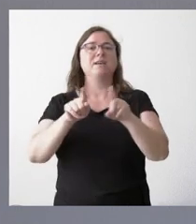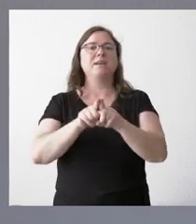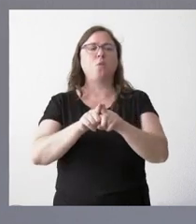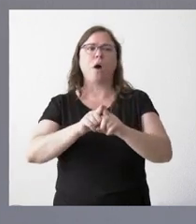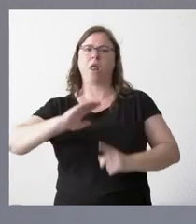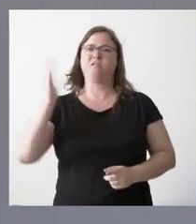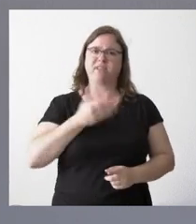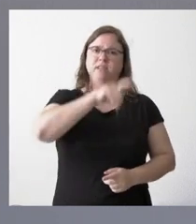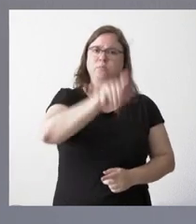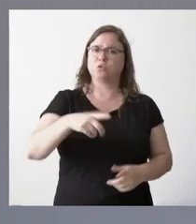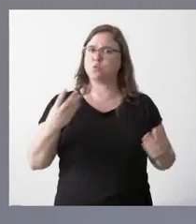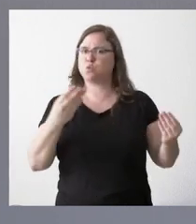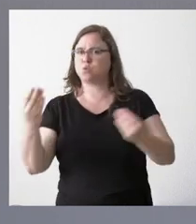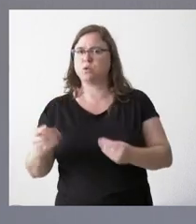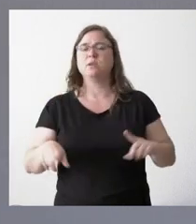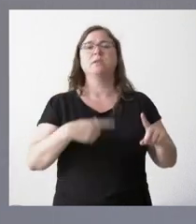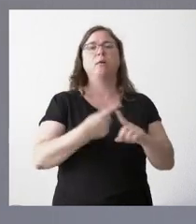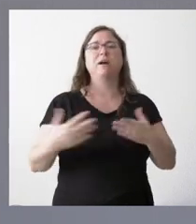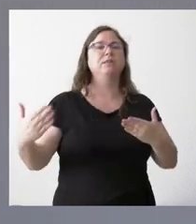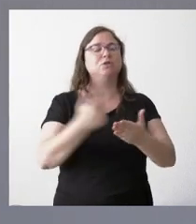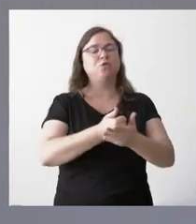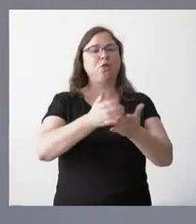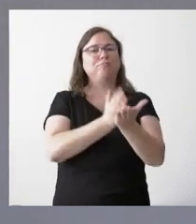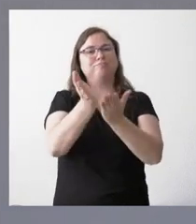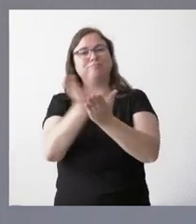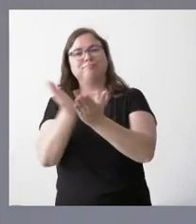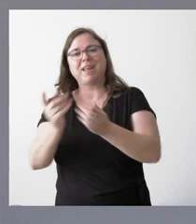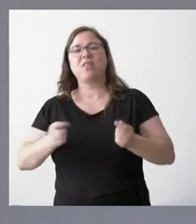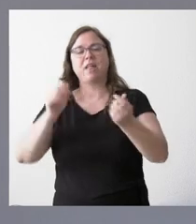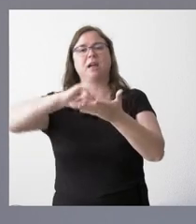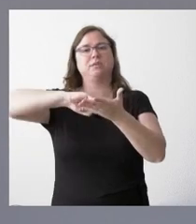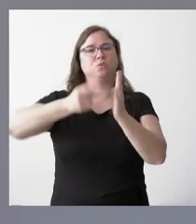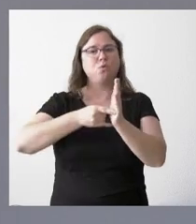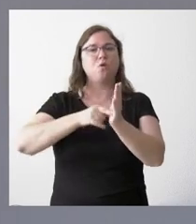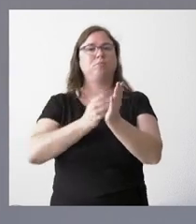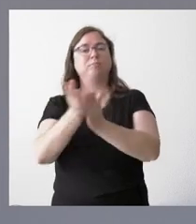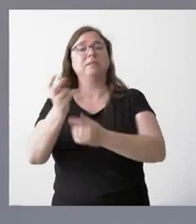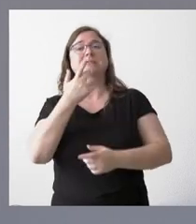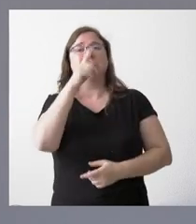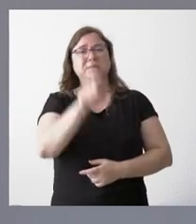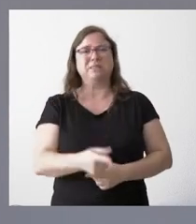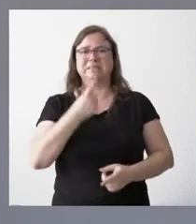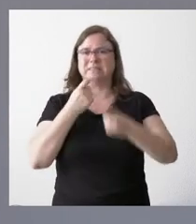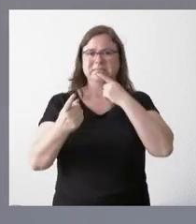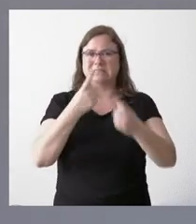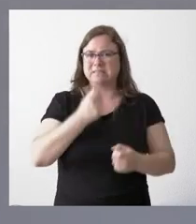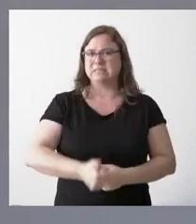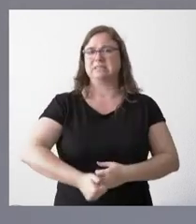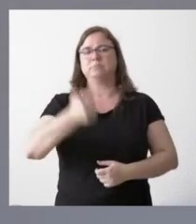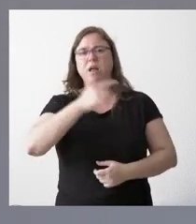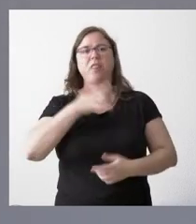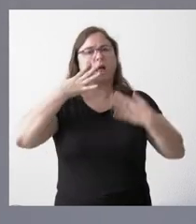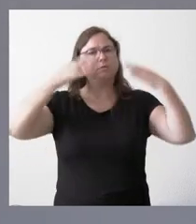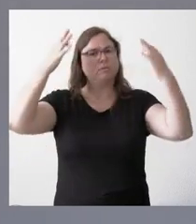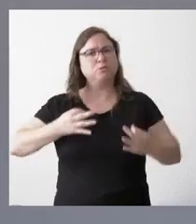ciudadanos y, en segundo lugar, todo lo que tiene que ver con ofrecer alternativas y soluciones a las personas que tienen más dificultades, más problemas y la garantía de los